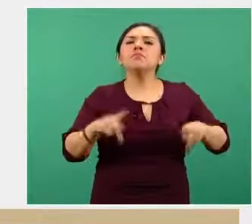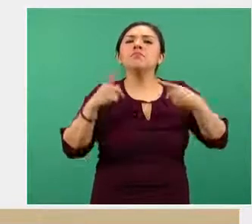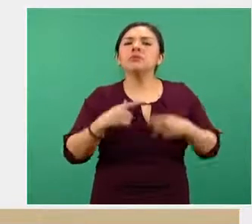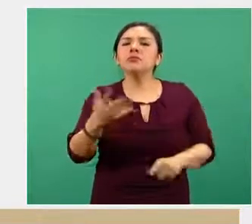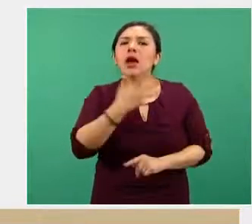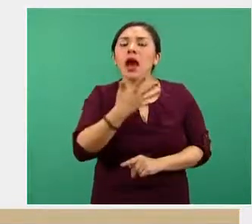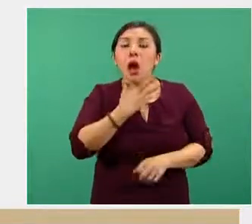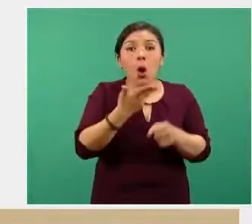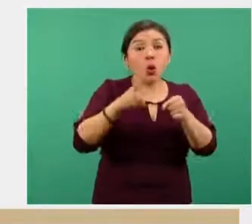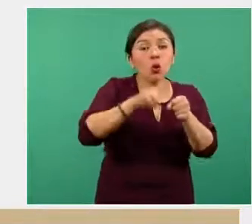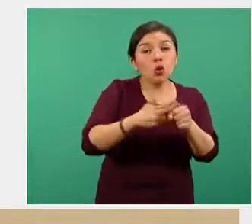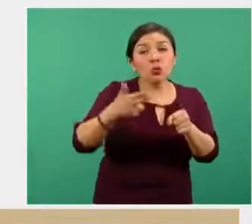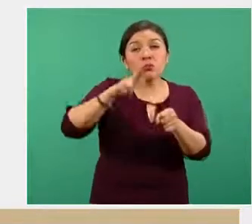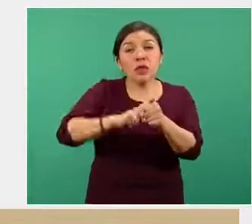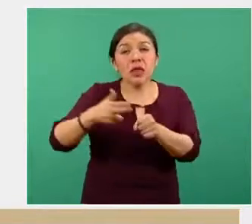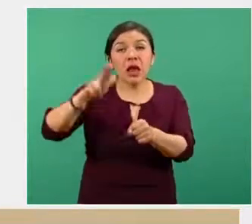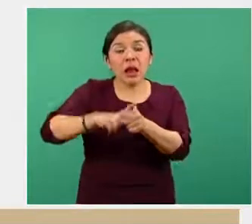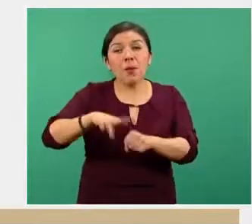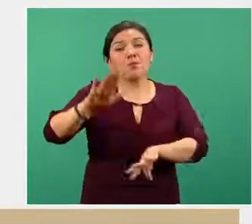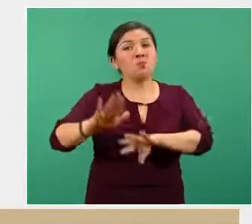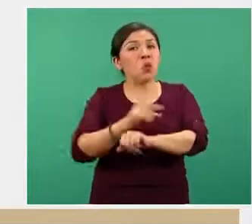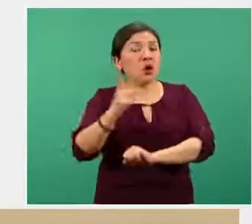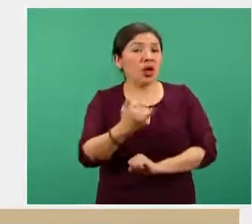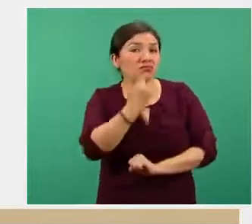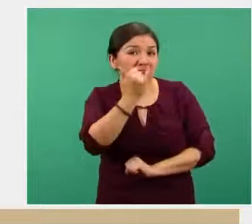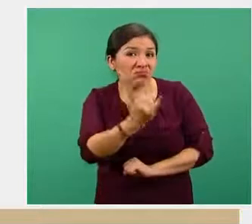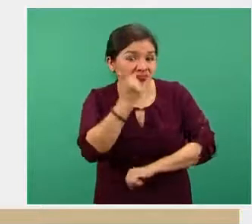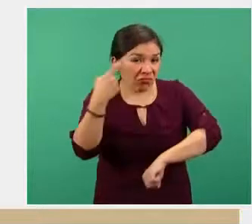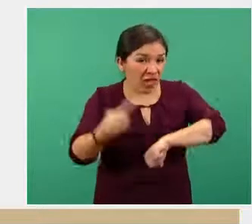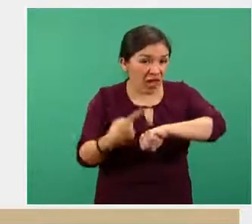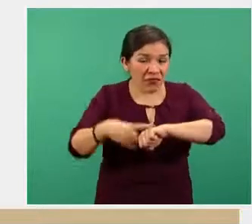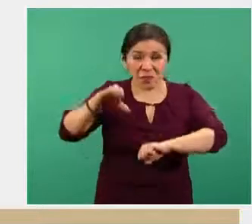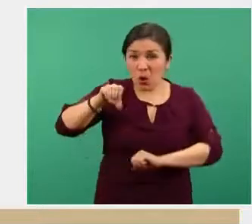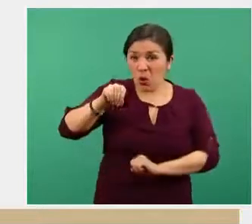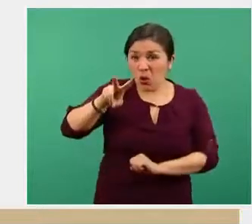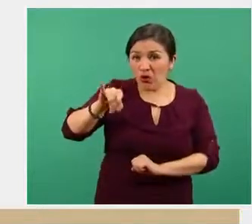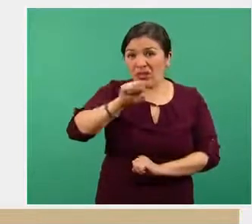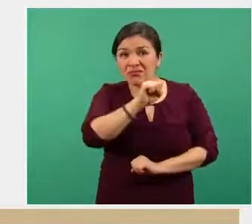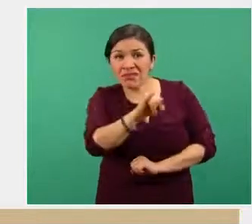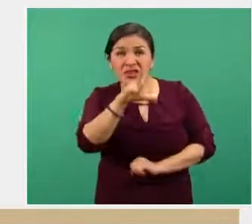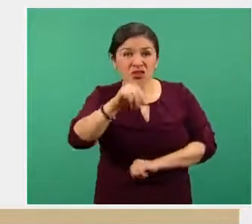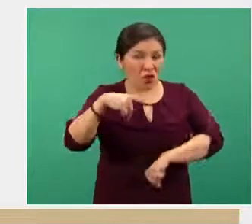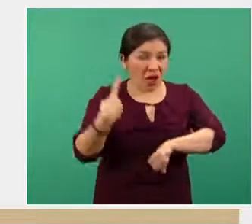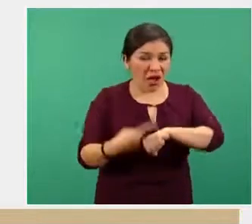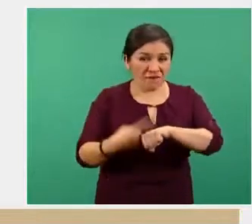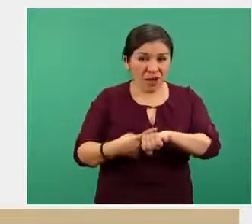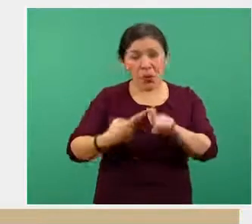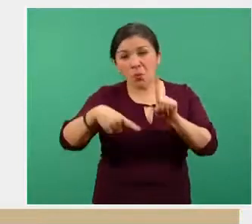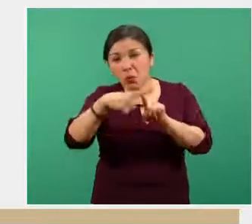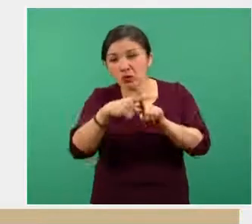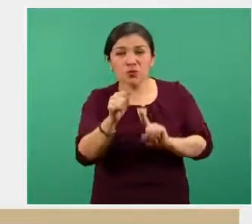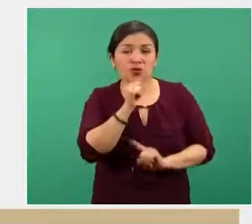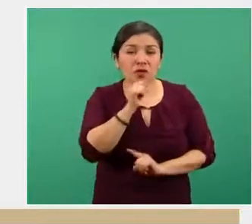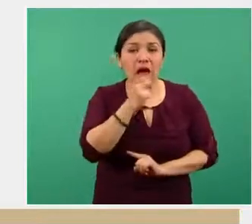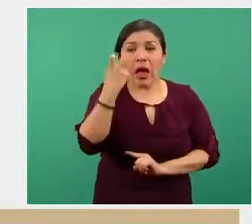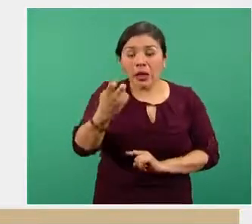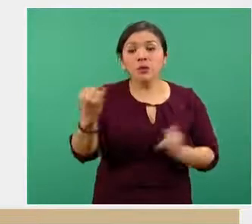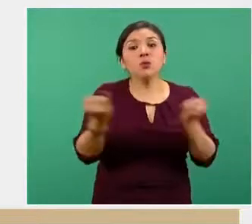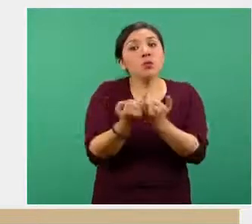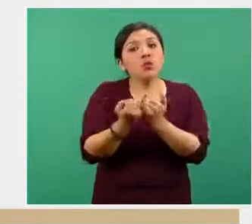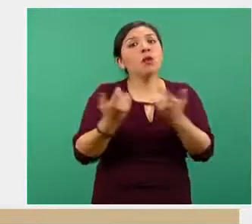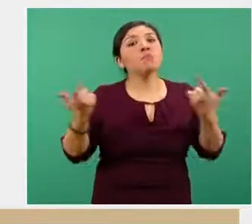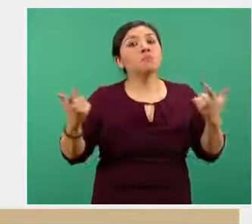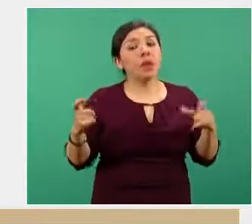están hospitalizadas por sospecha de COVID o con COVID-19 confirmado, pues ha disminuido de